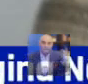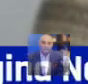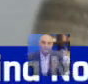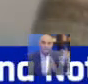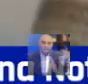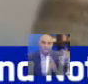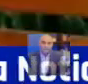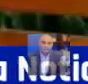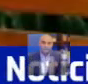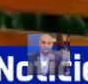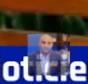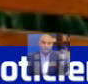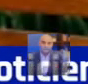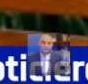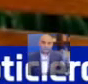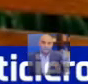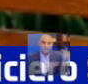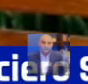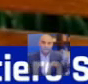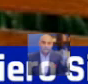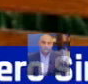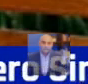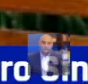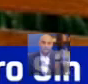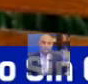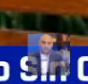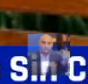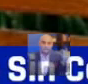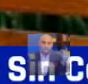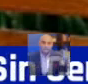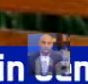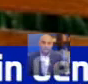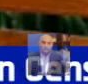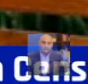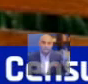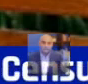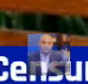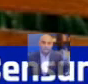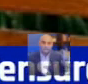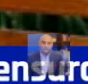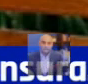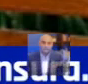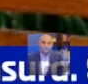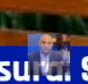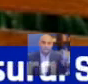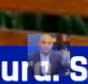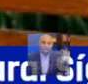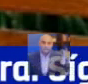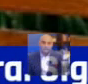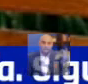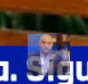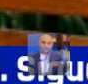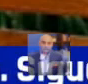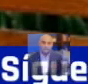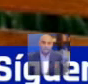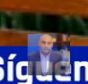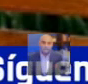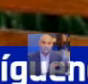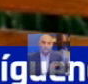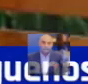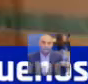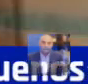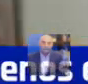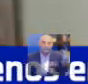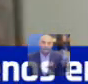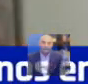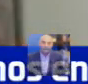grupo, y que dijo y que suscitó tantos memes, tantas caricaturas en diferentes medios de